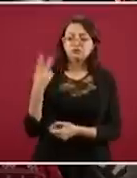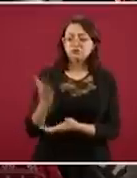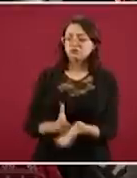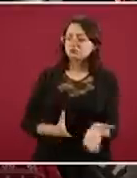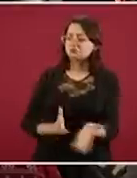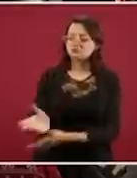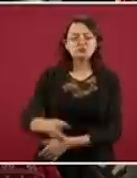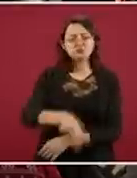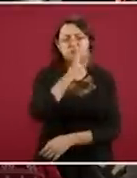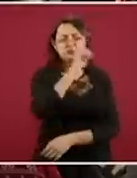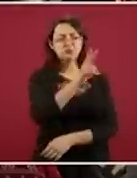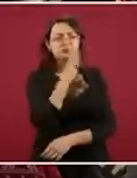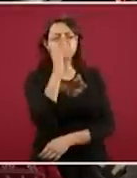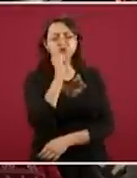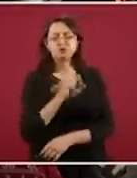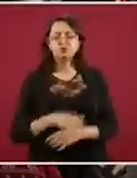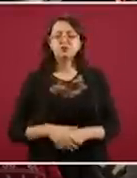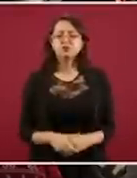país.